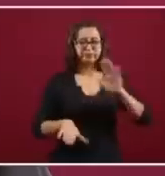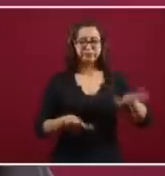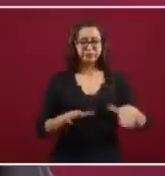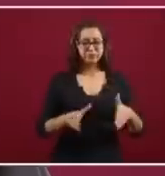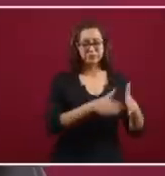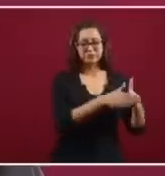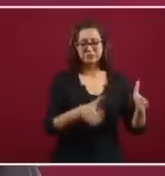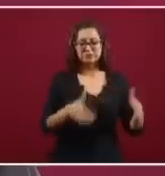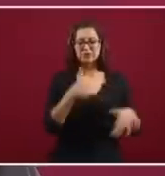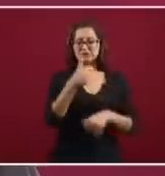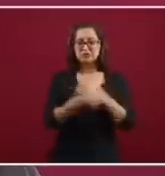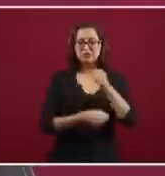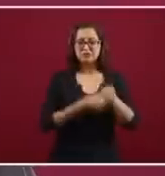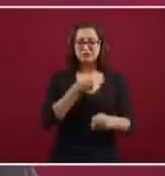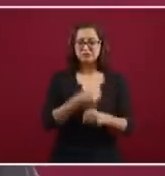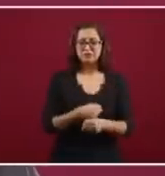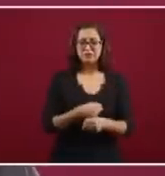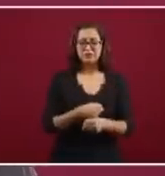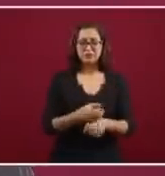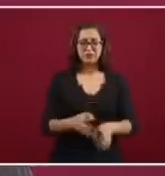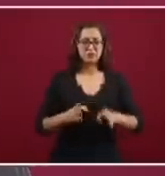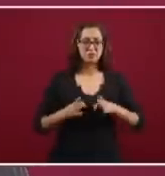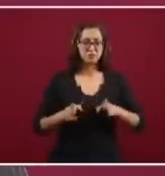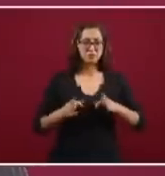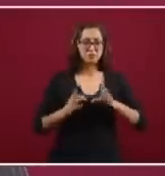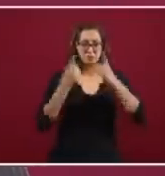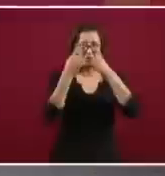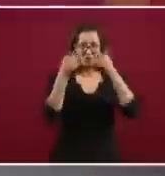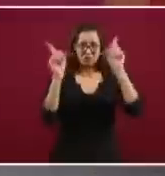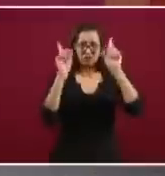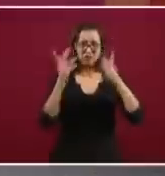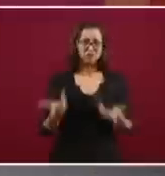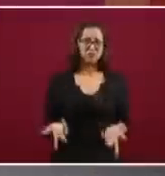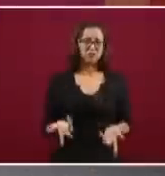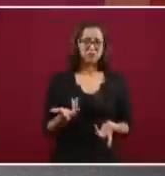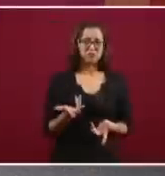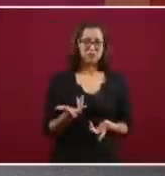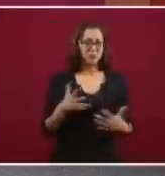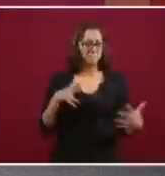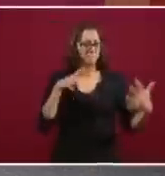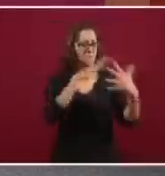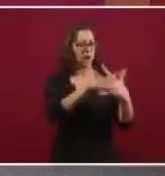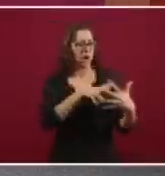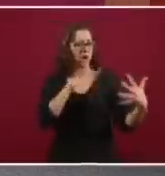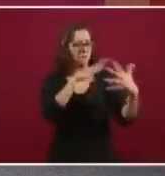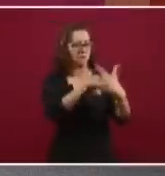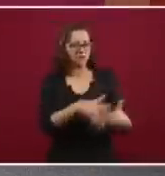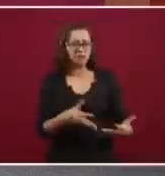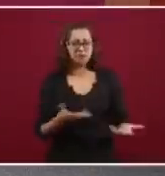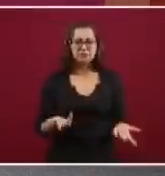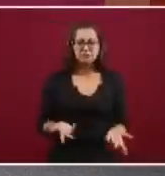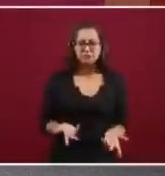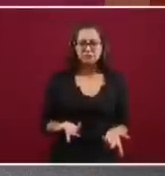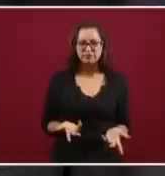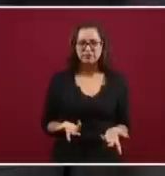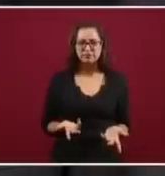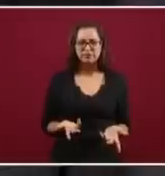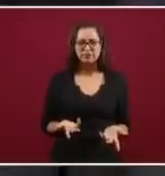en ese sexenio, los que perdieron la vida en enfrentamientos